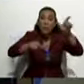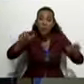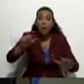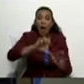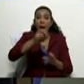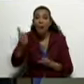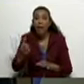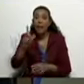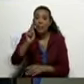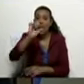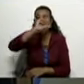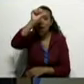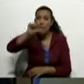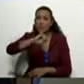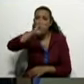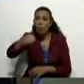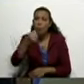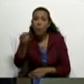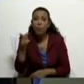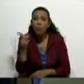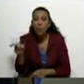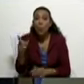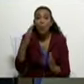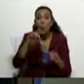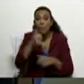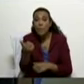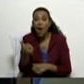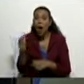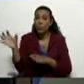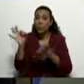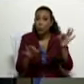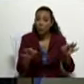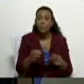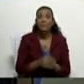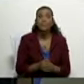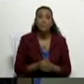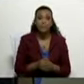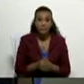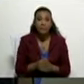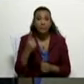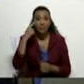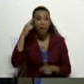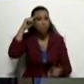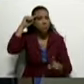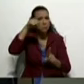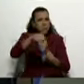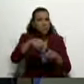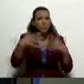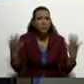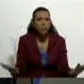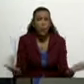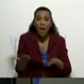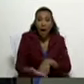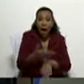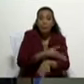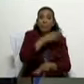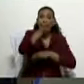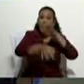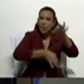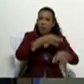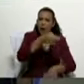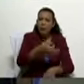salas del Tribunal Supremo de Justicia y demás tribunales de la República. En virtud de lo antes